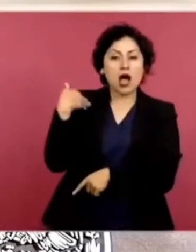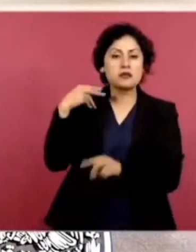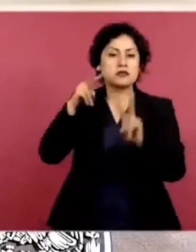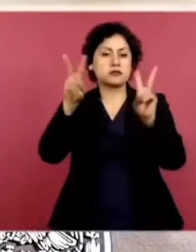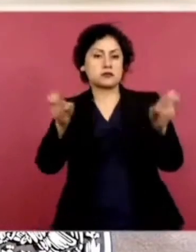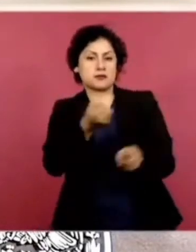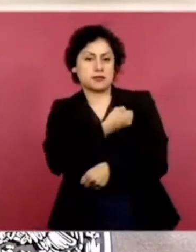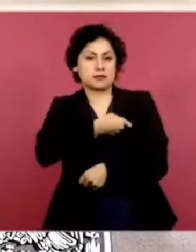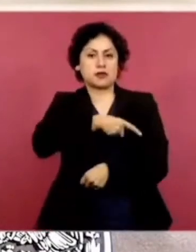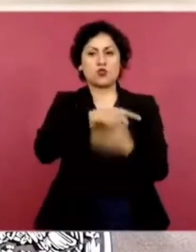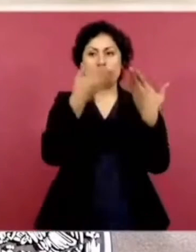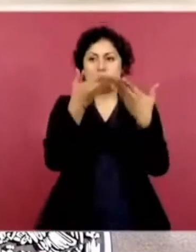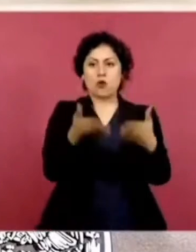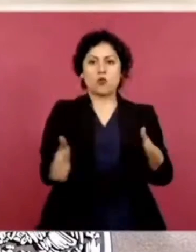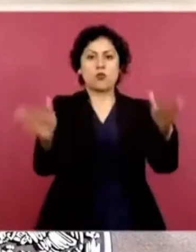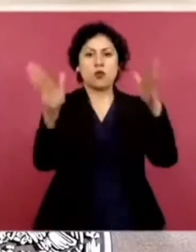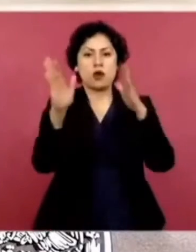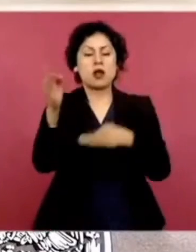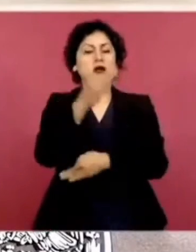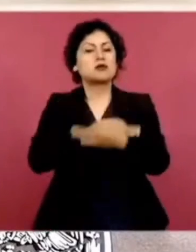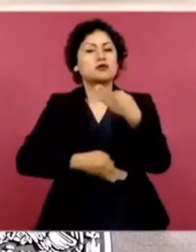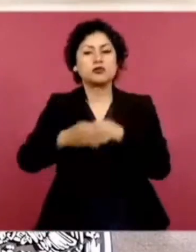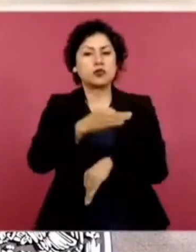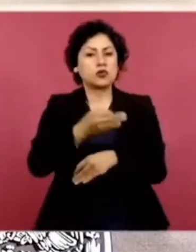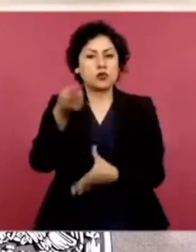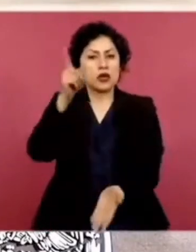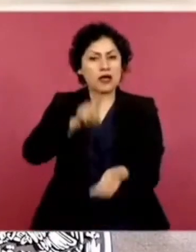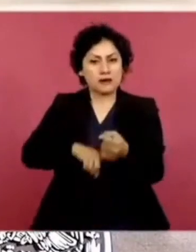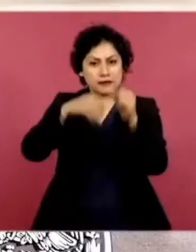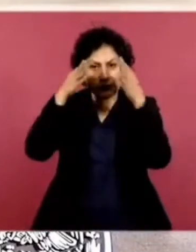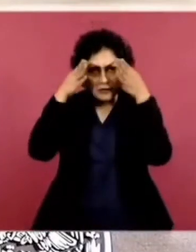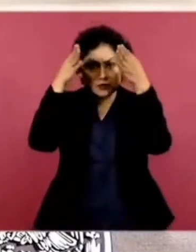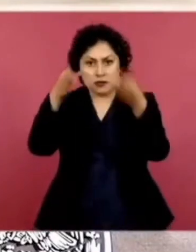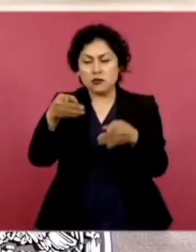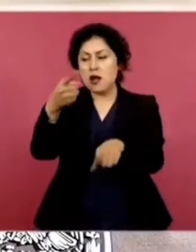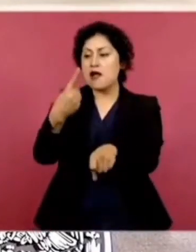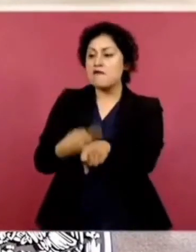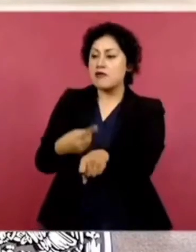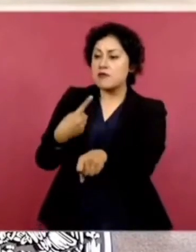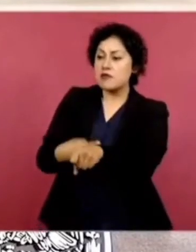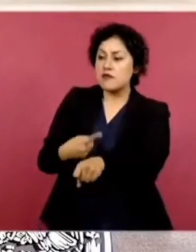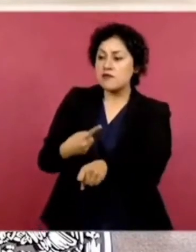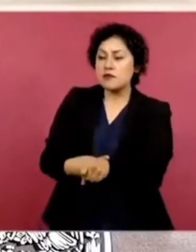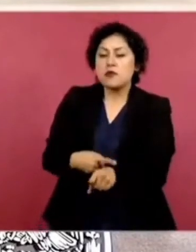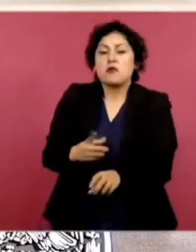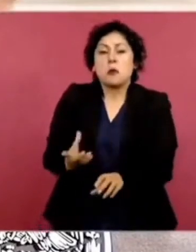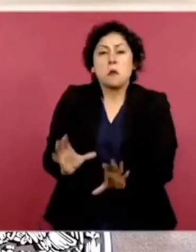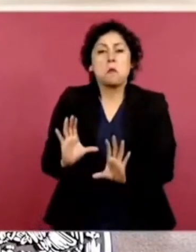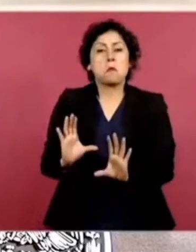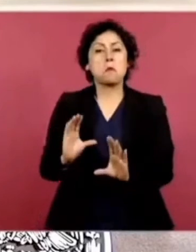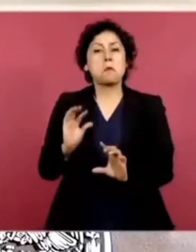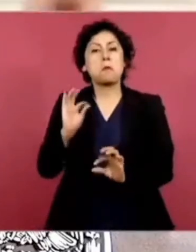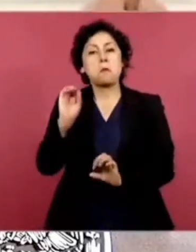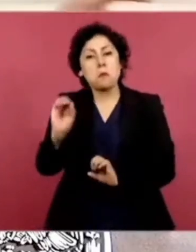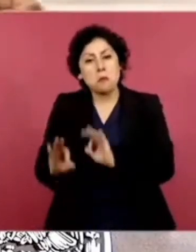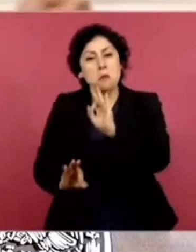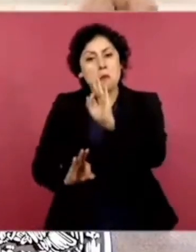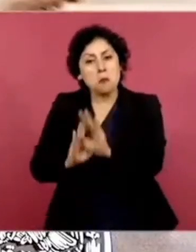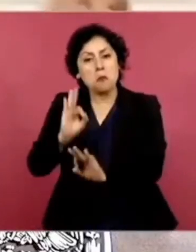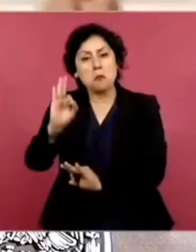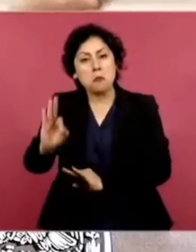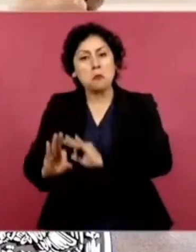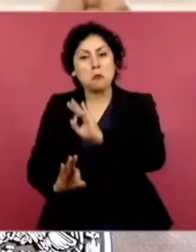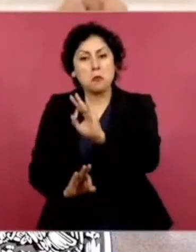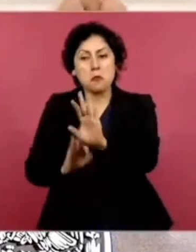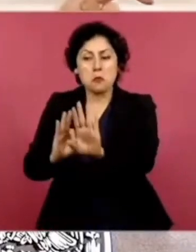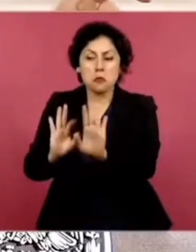de la salud tenía que ver con la atención de enfermedades y la espera a que la gente se enfermara para atenderla,